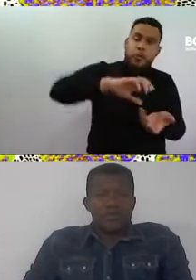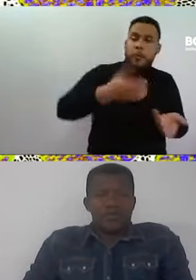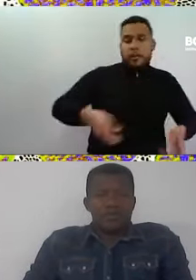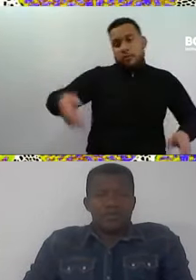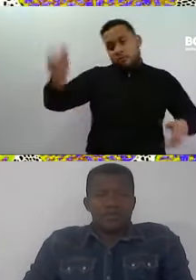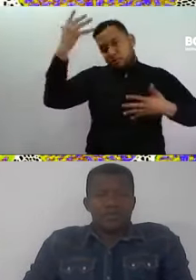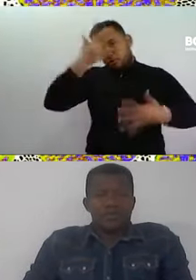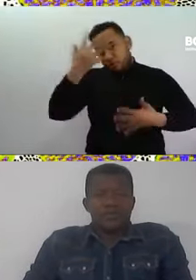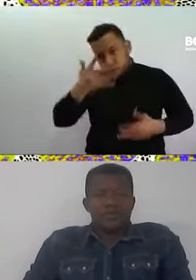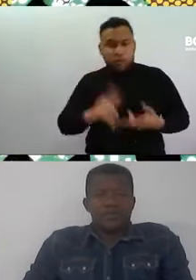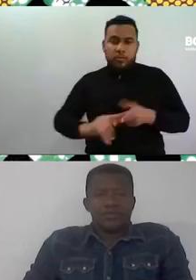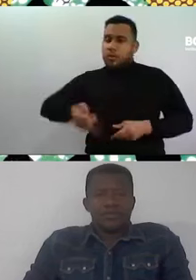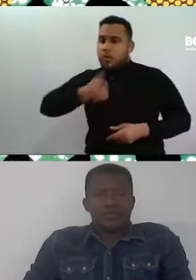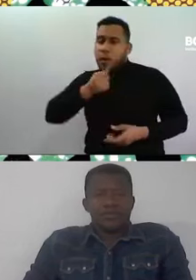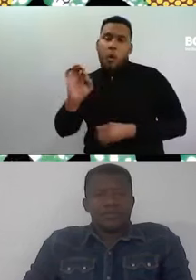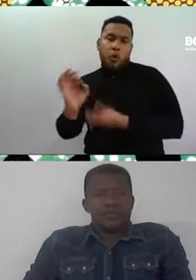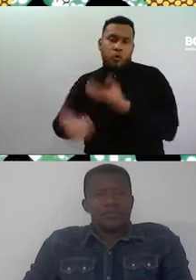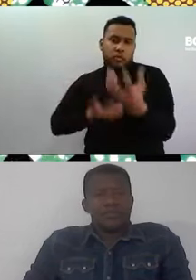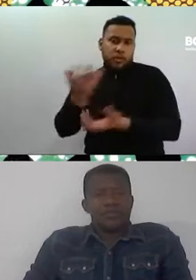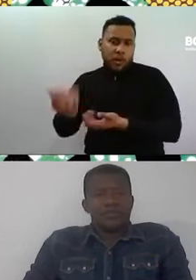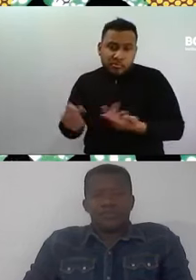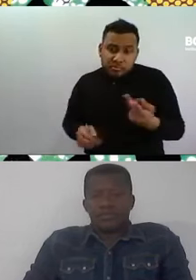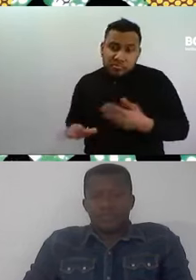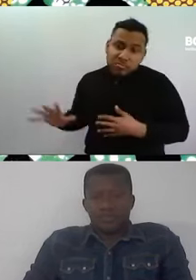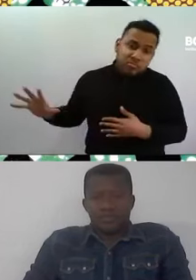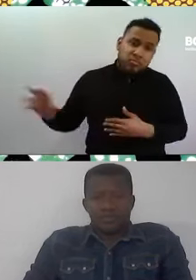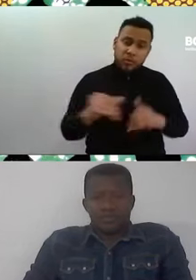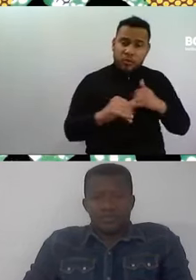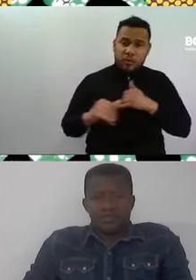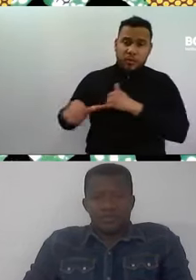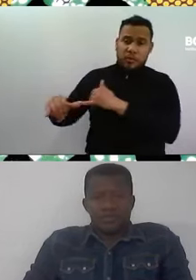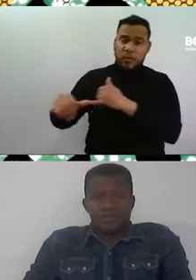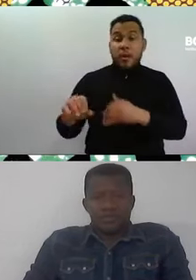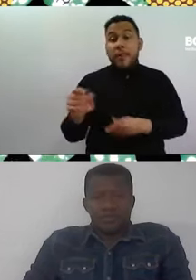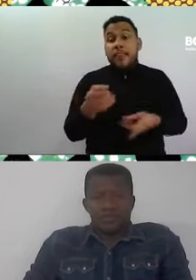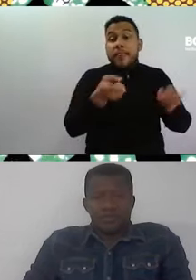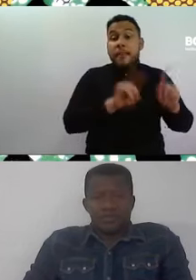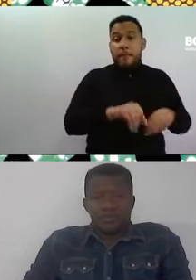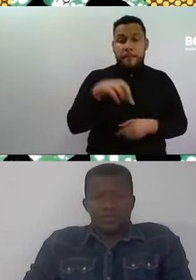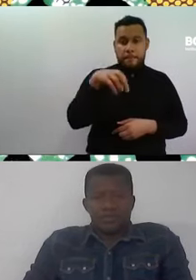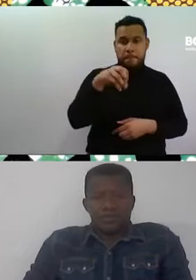cocinar. Pero ahí todos son igual. Y si vas para la poza, ahí es donde vas a conocer.